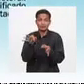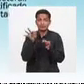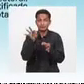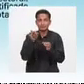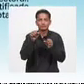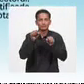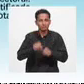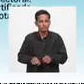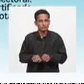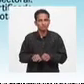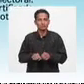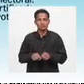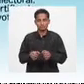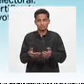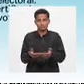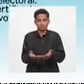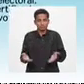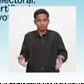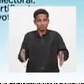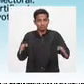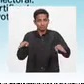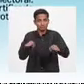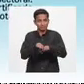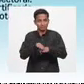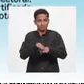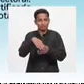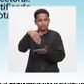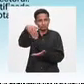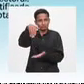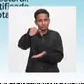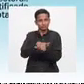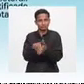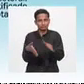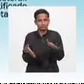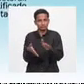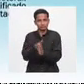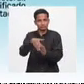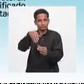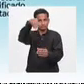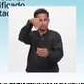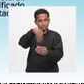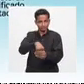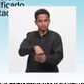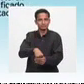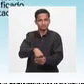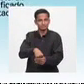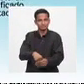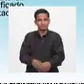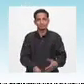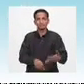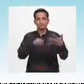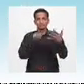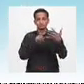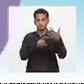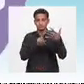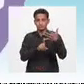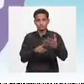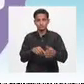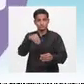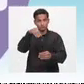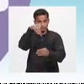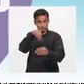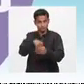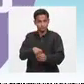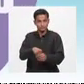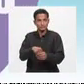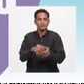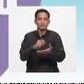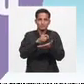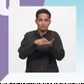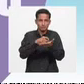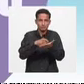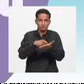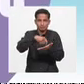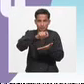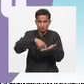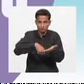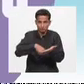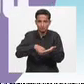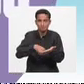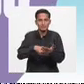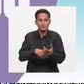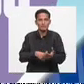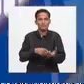momento depositará el papel en la urna física con lo que finalmente podrá firmar el padrón electoral y recibir su certificado